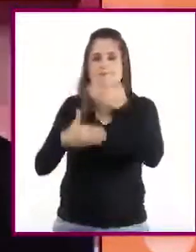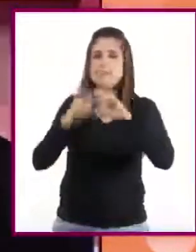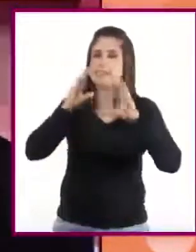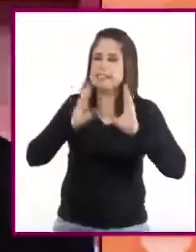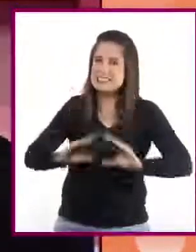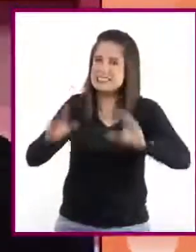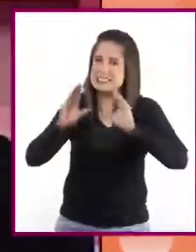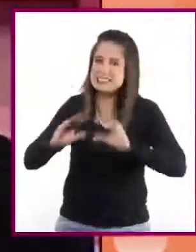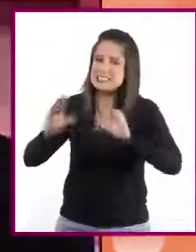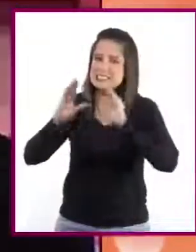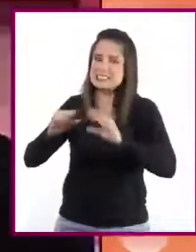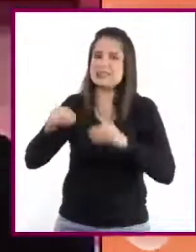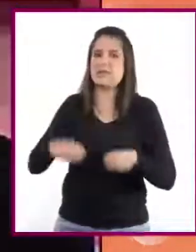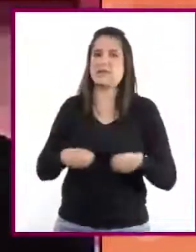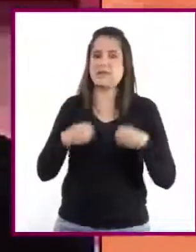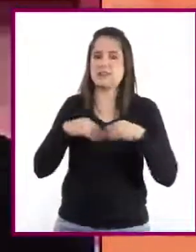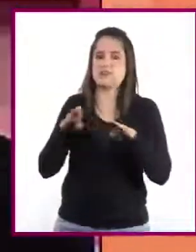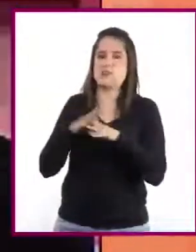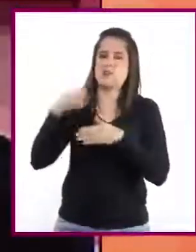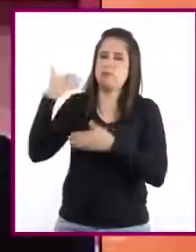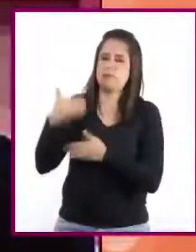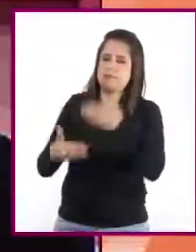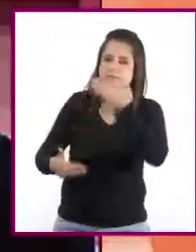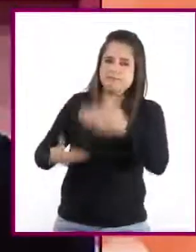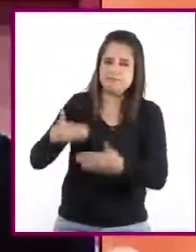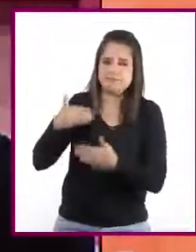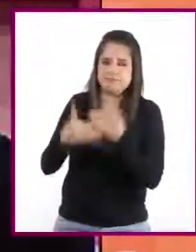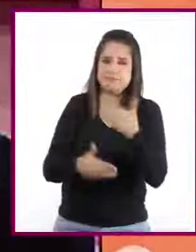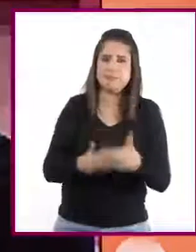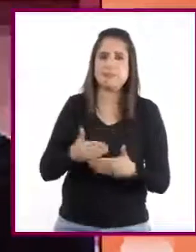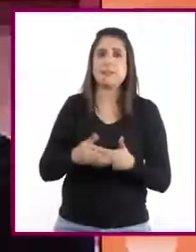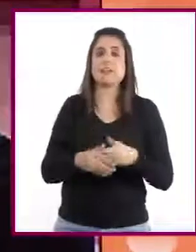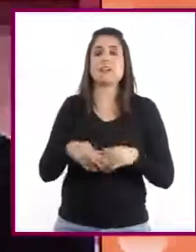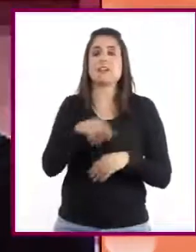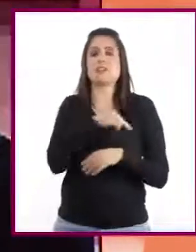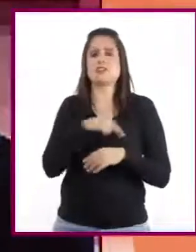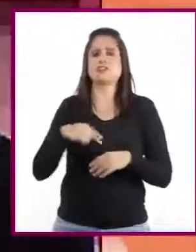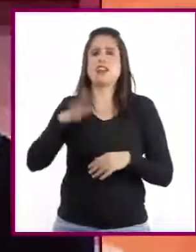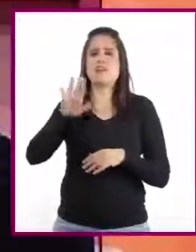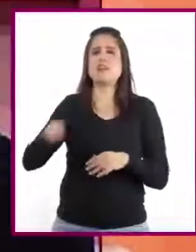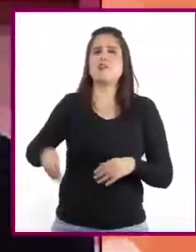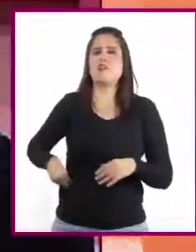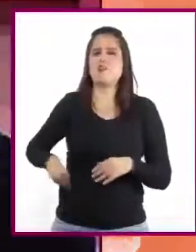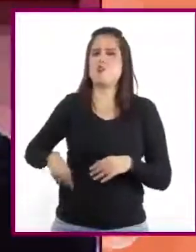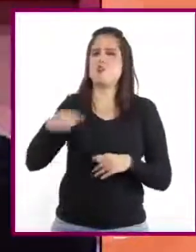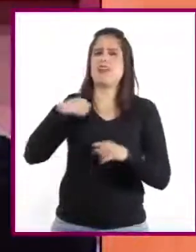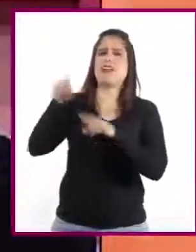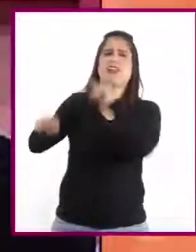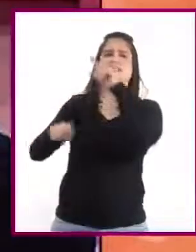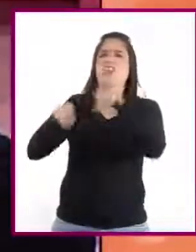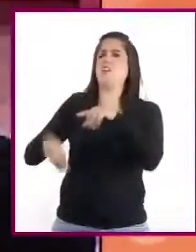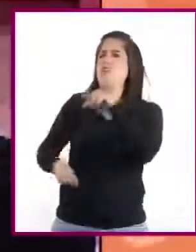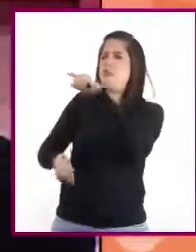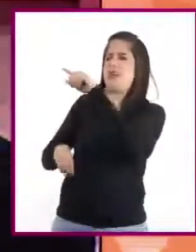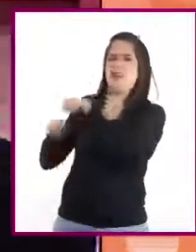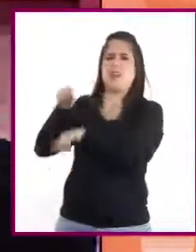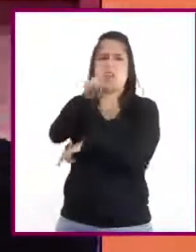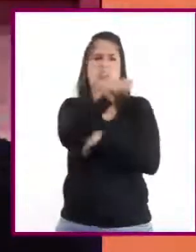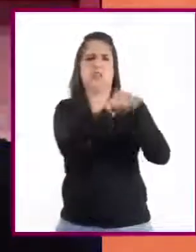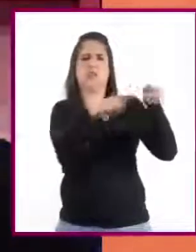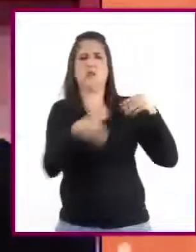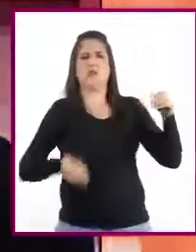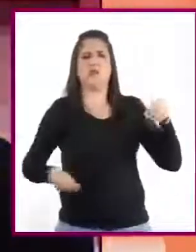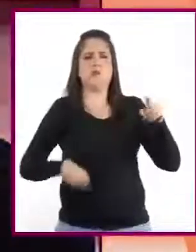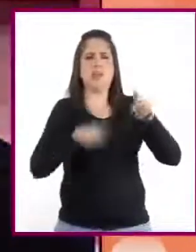de vivencias, ¿no? A veces echamos mucho la culpa al otro, siempre al otro, que puede